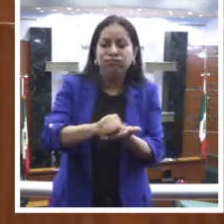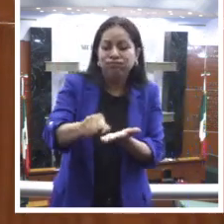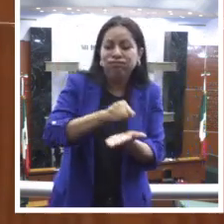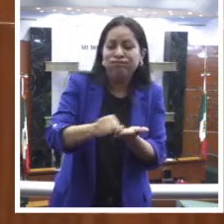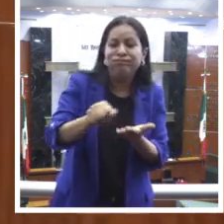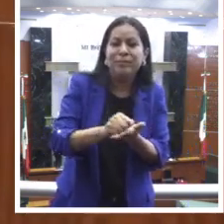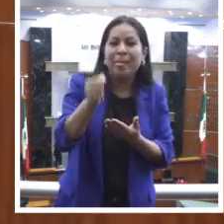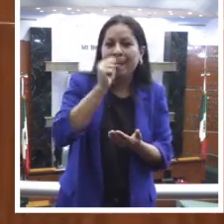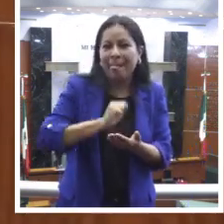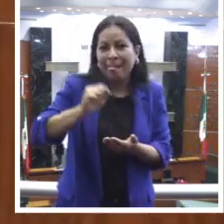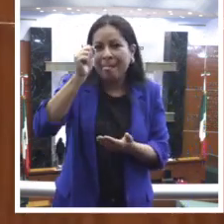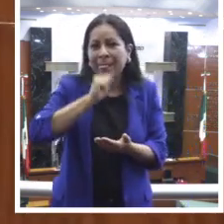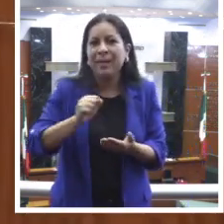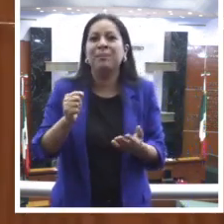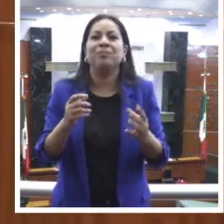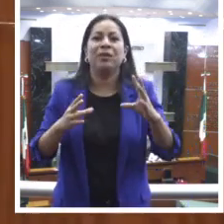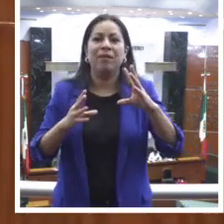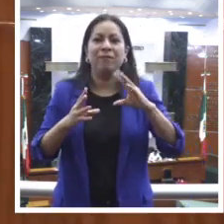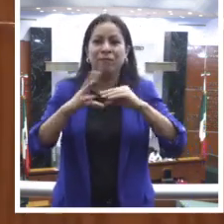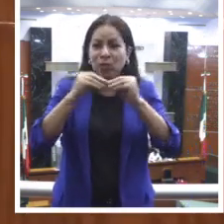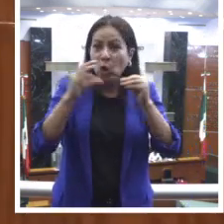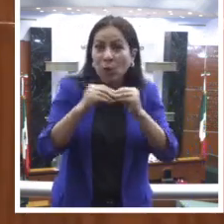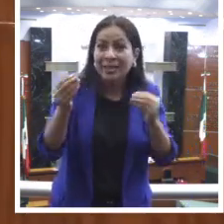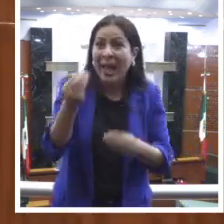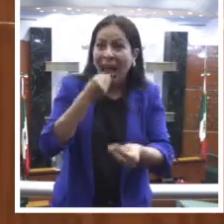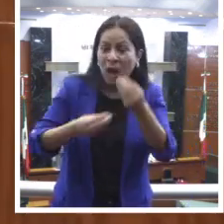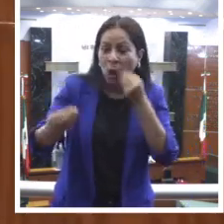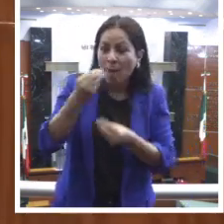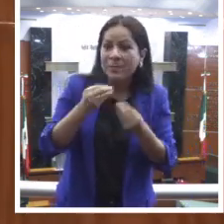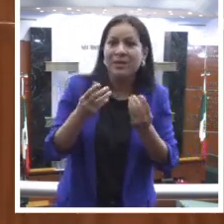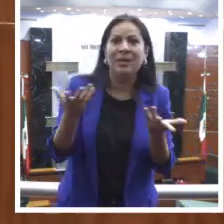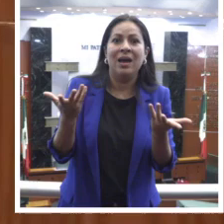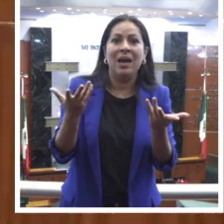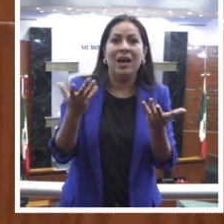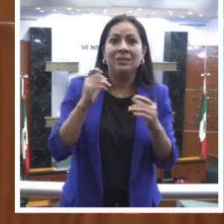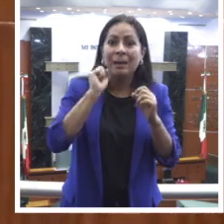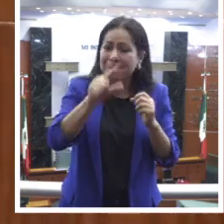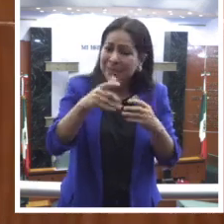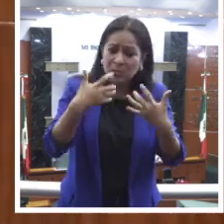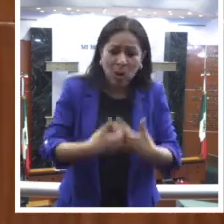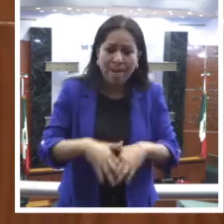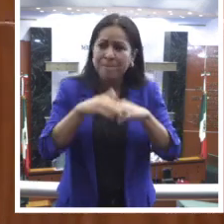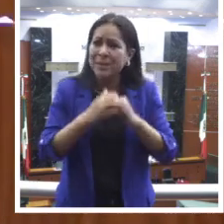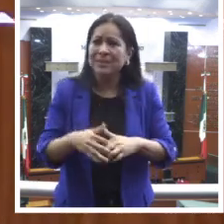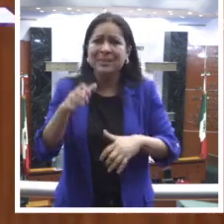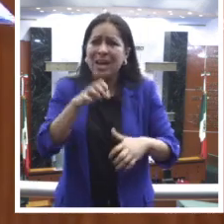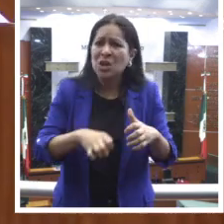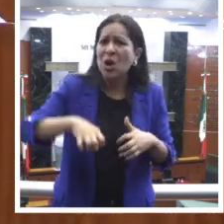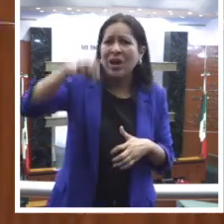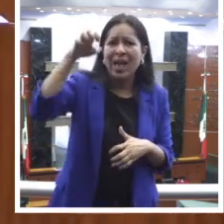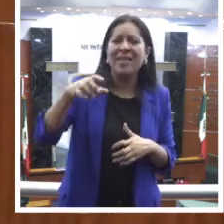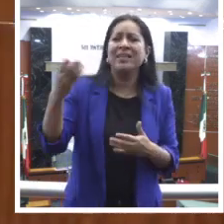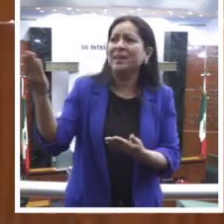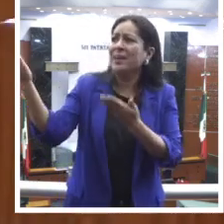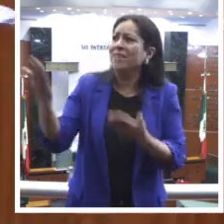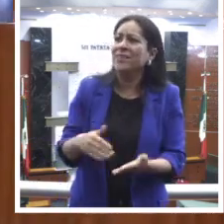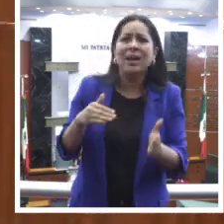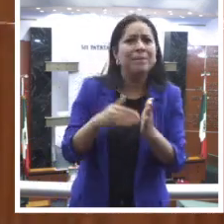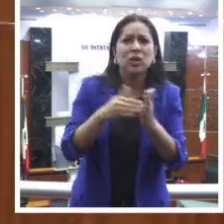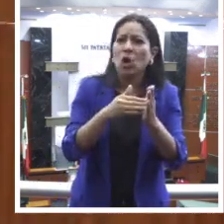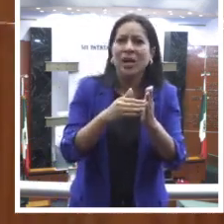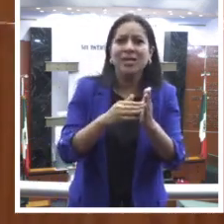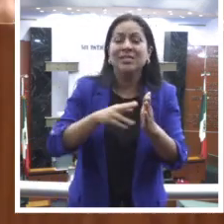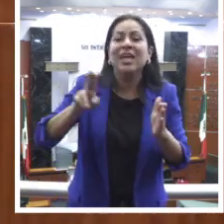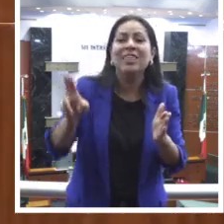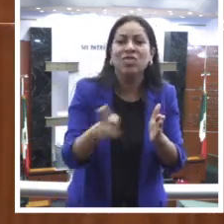helados fruta comida hasta un connotado empresario que venga a invertir millones no de pesos